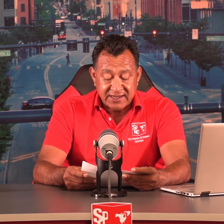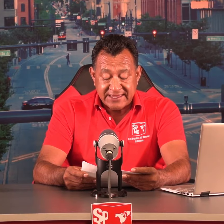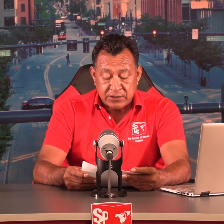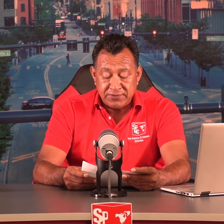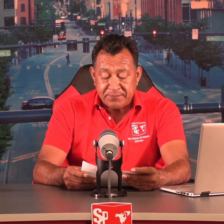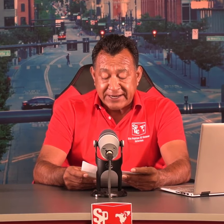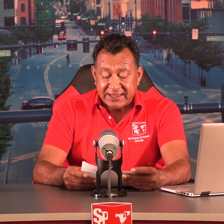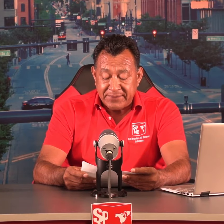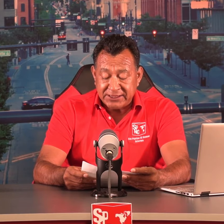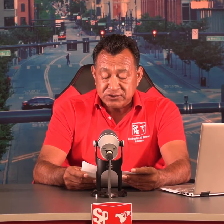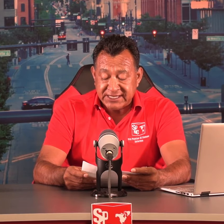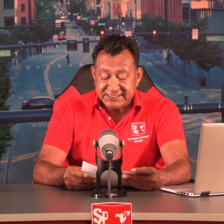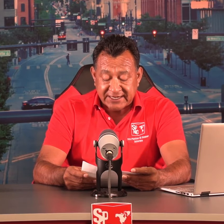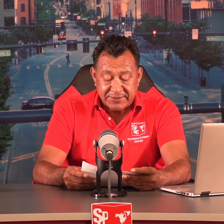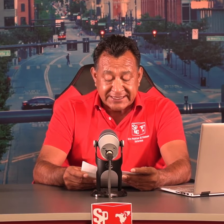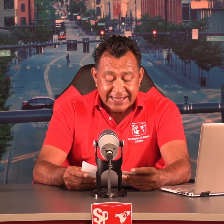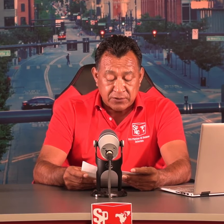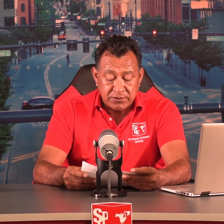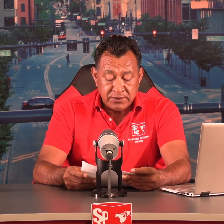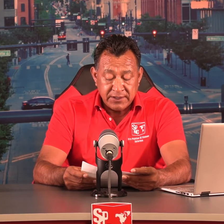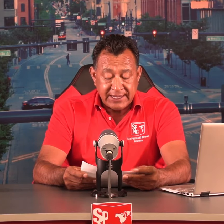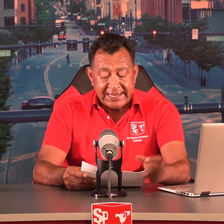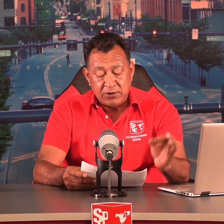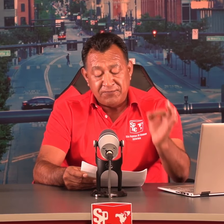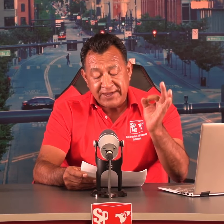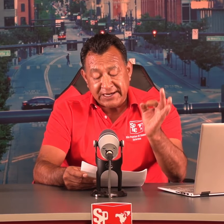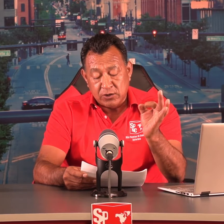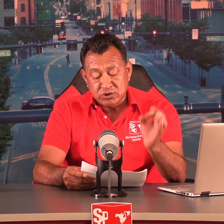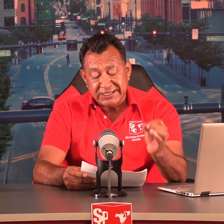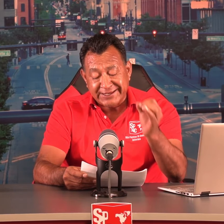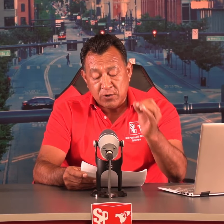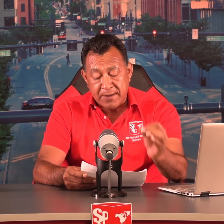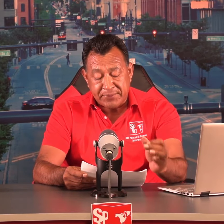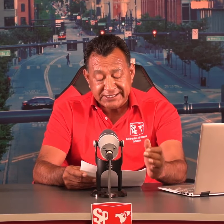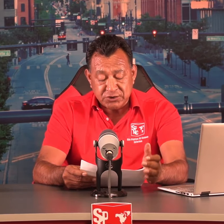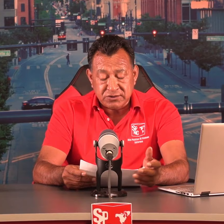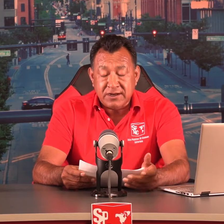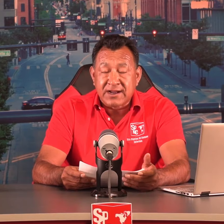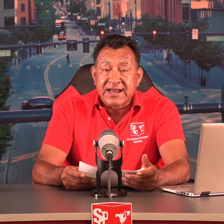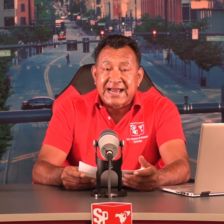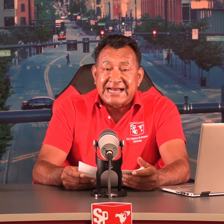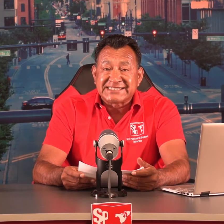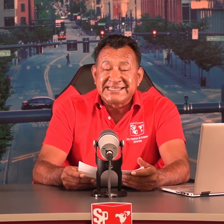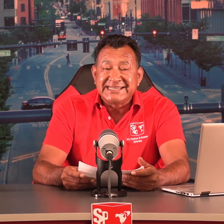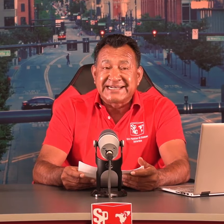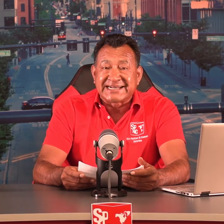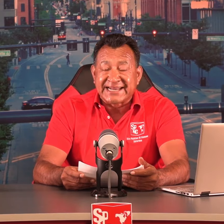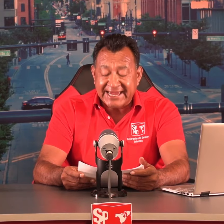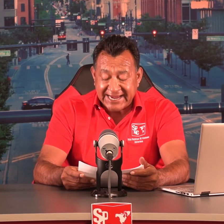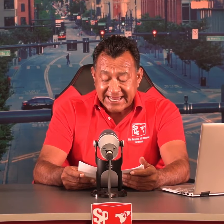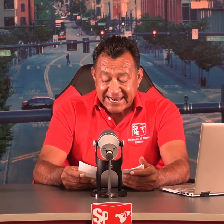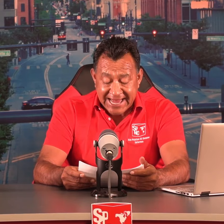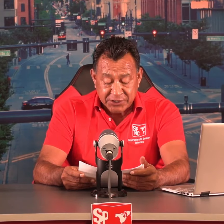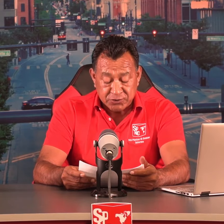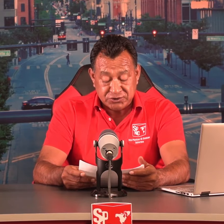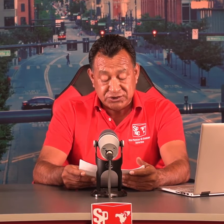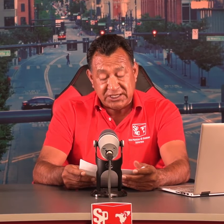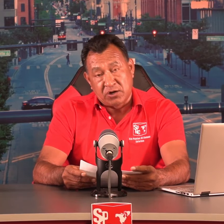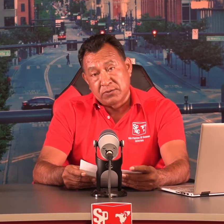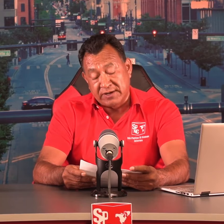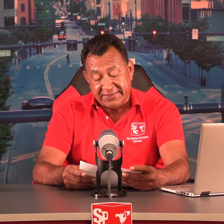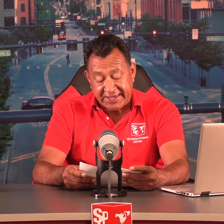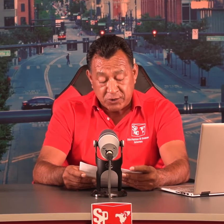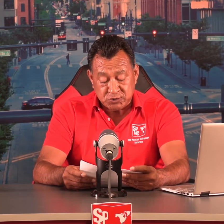quedaron departamentos que se remataron el gobierno los entregó a precio casi regalados